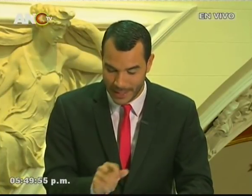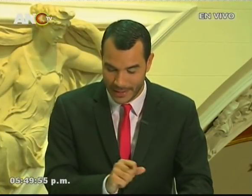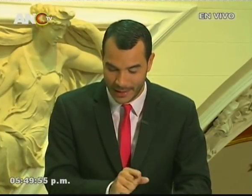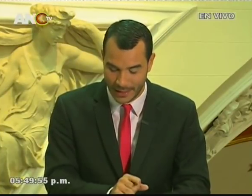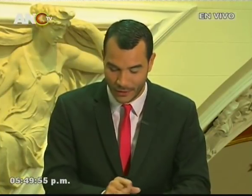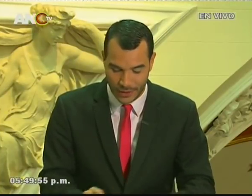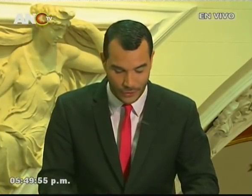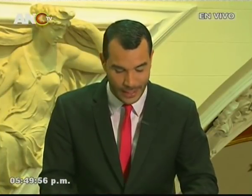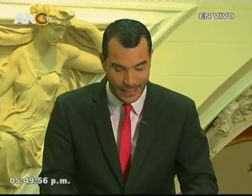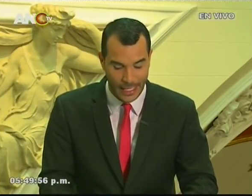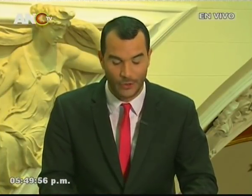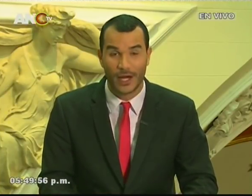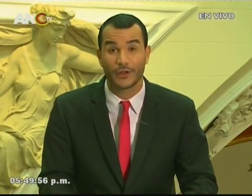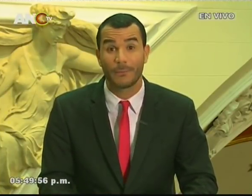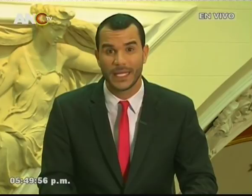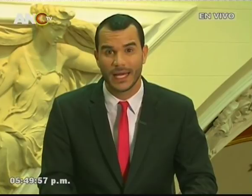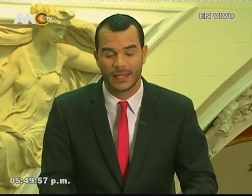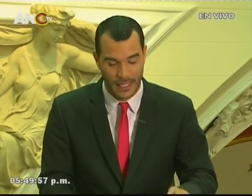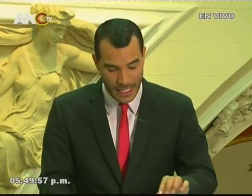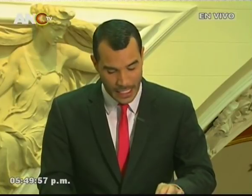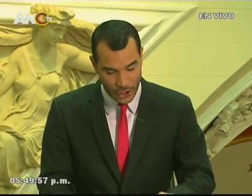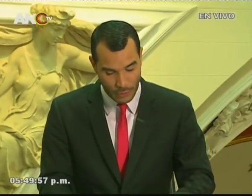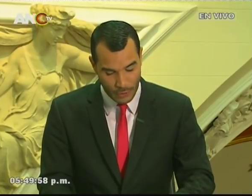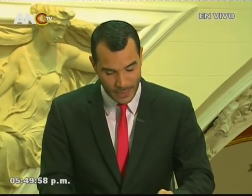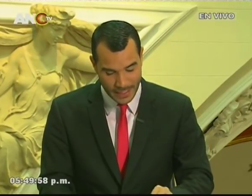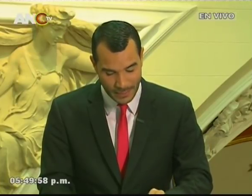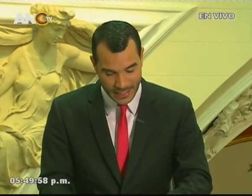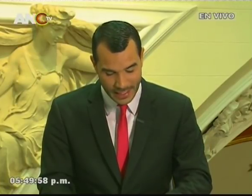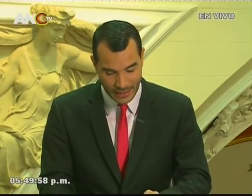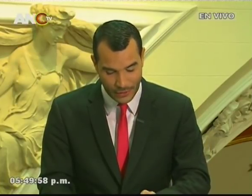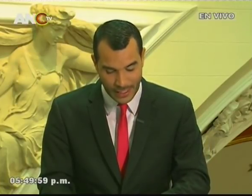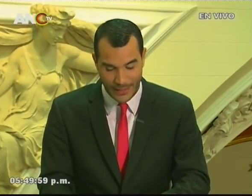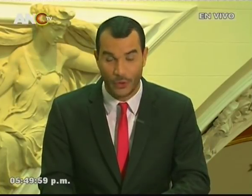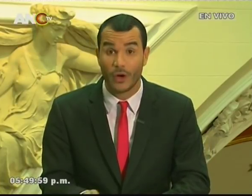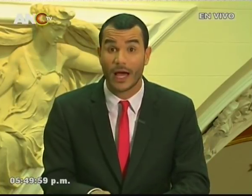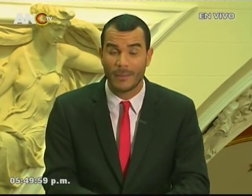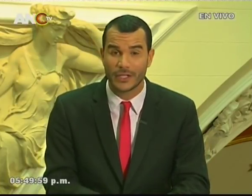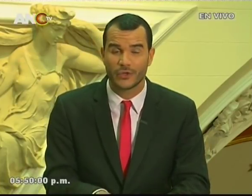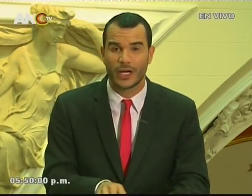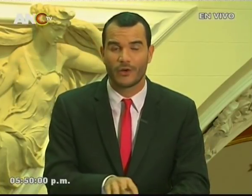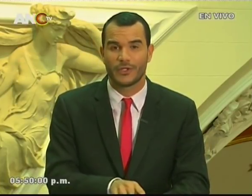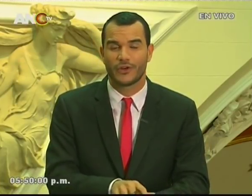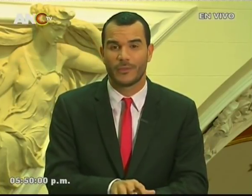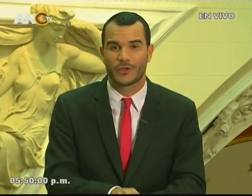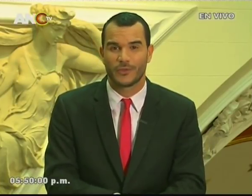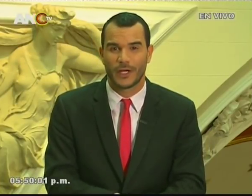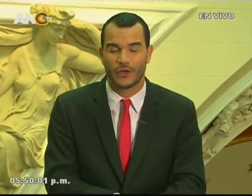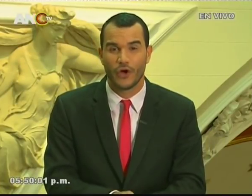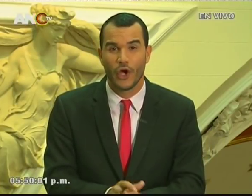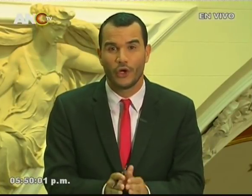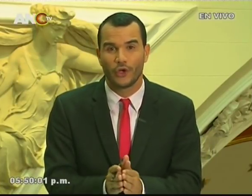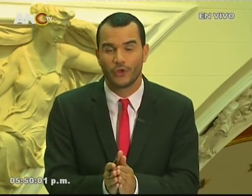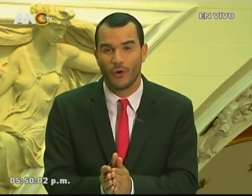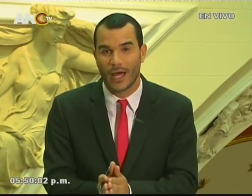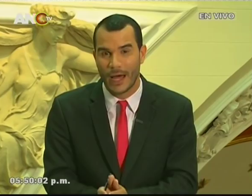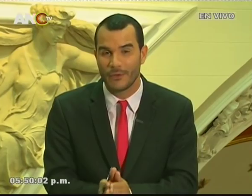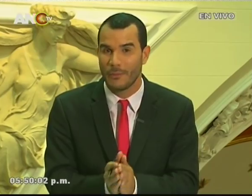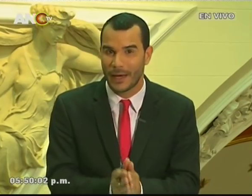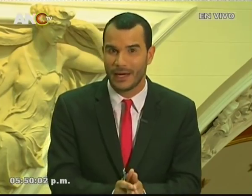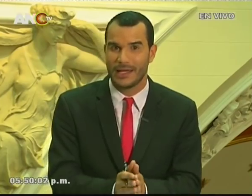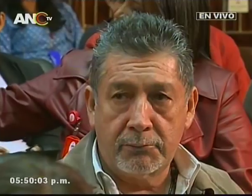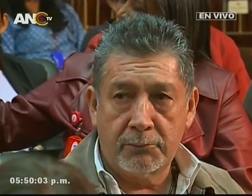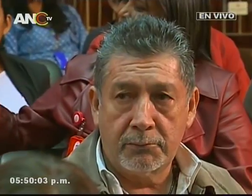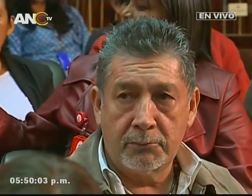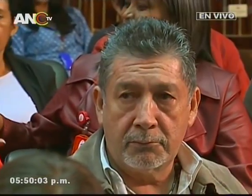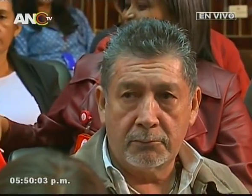como presidente el constituyente Eduardo Piñate y como vicepresidente Orlando Camacho, una comisión que, por supuesto, no tuvo cambios